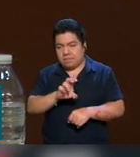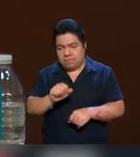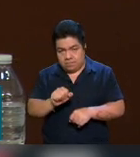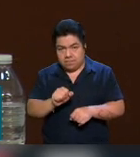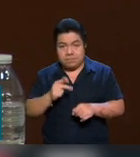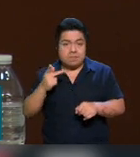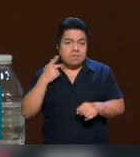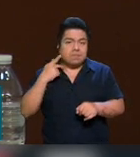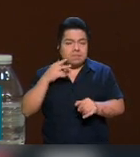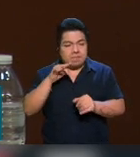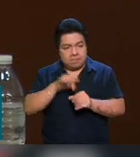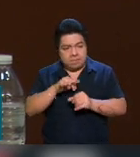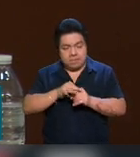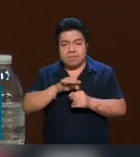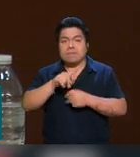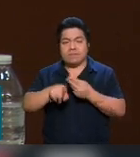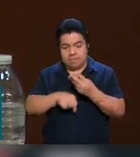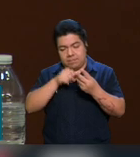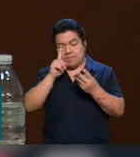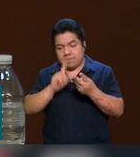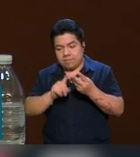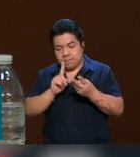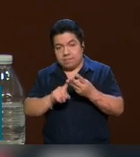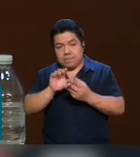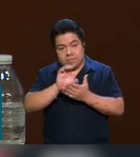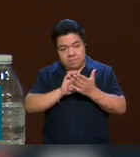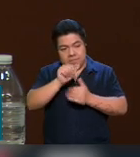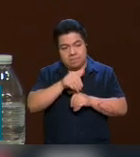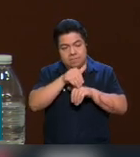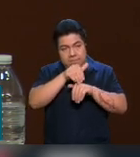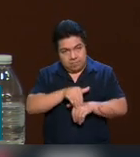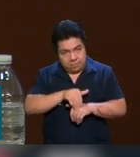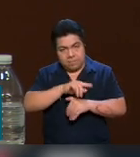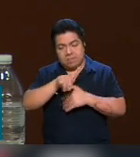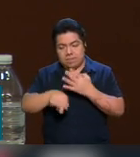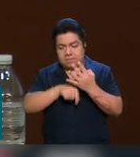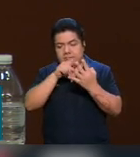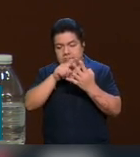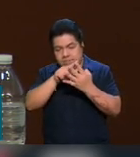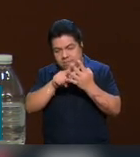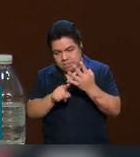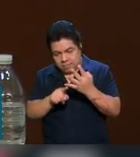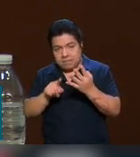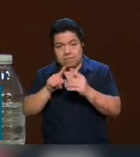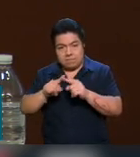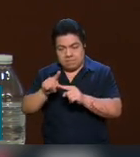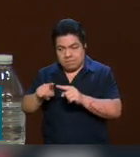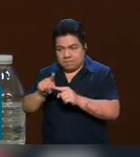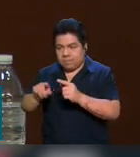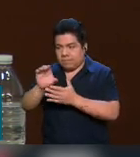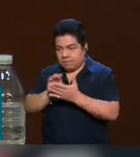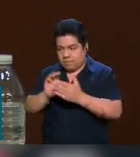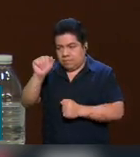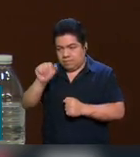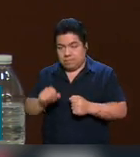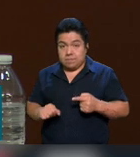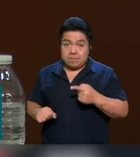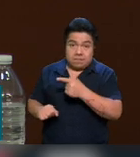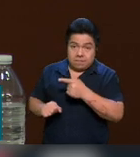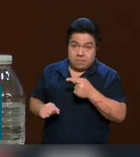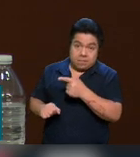políticos electorales, como es la acción de constitucionalidad, como son controversias constitucionales, ellos han